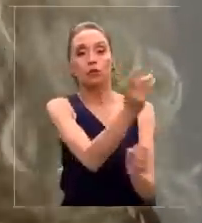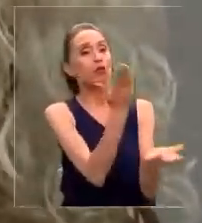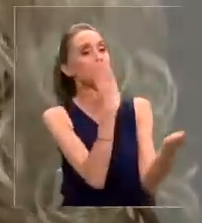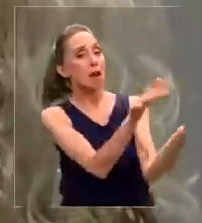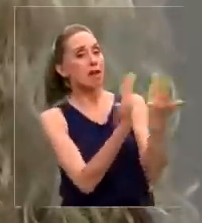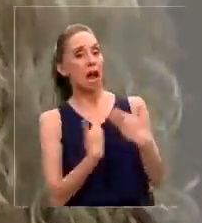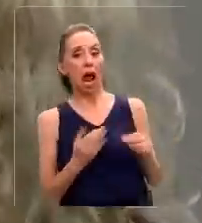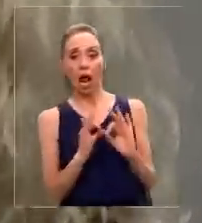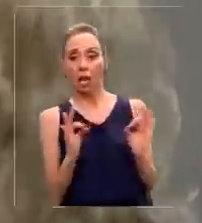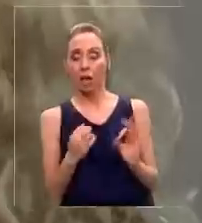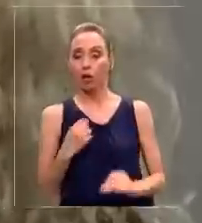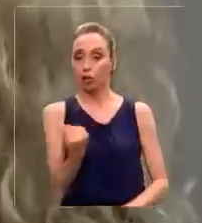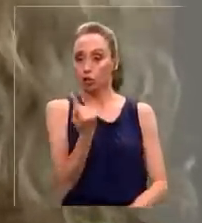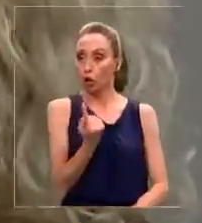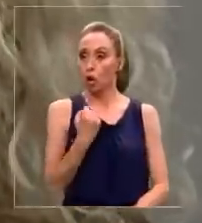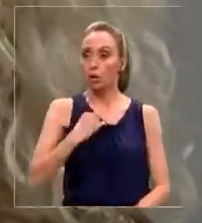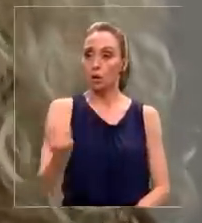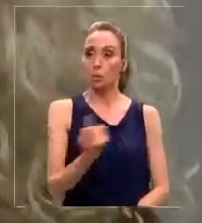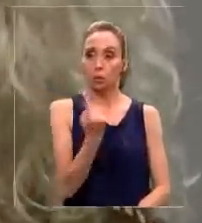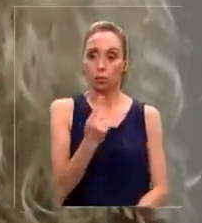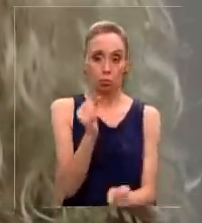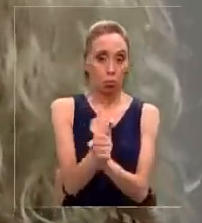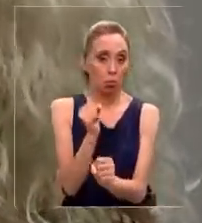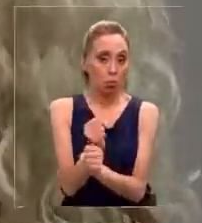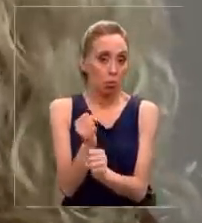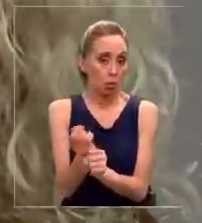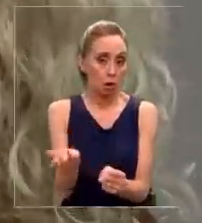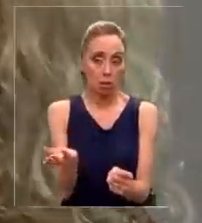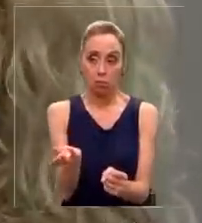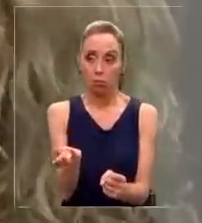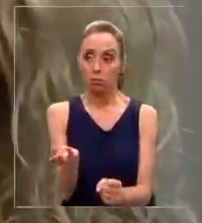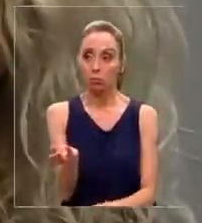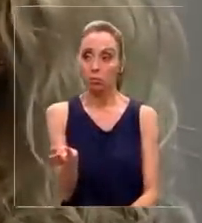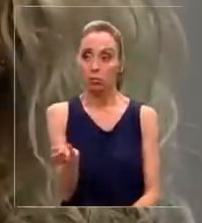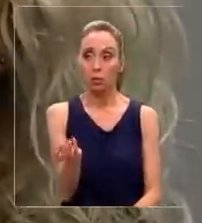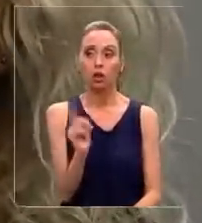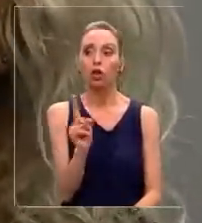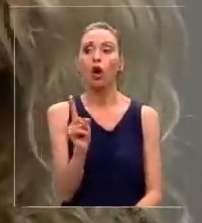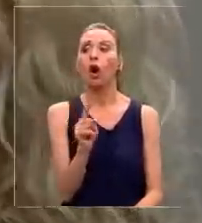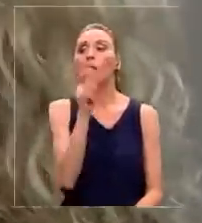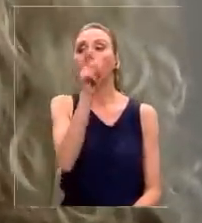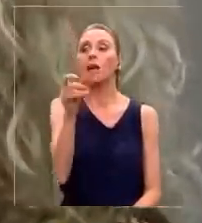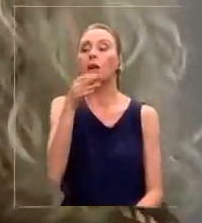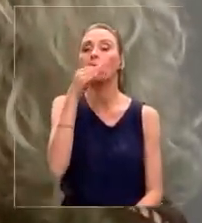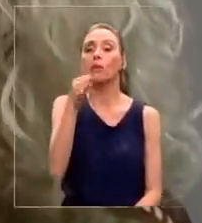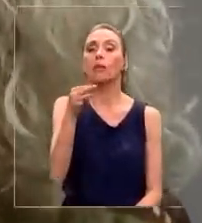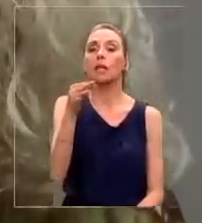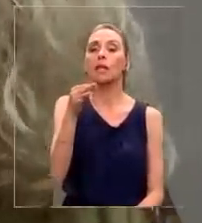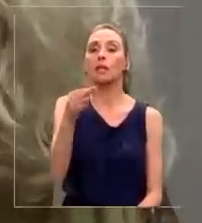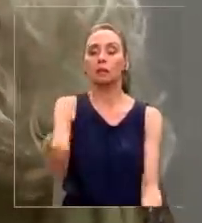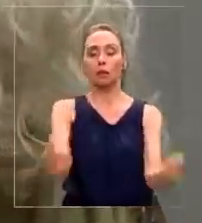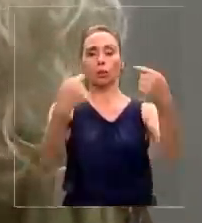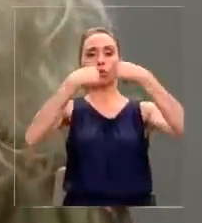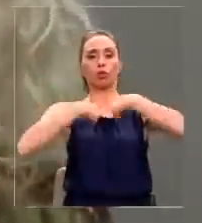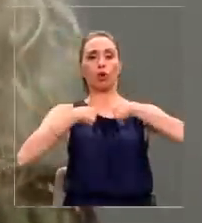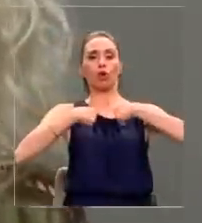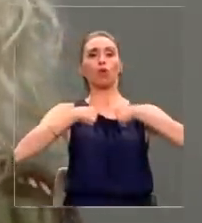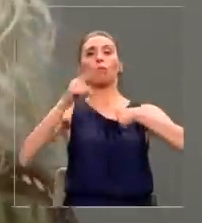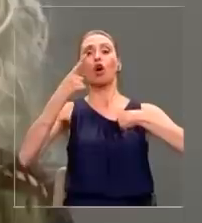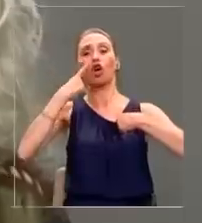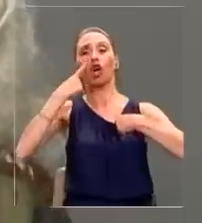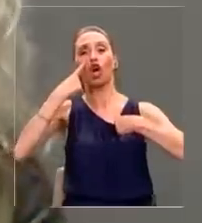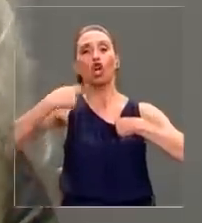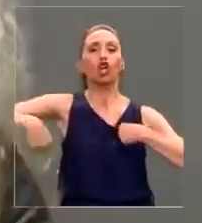nada, sola, siempre sola. Entonces dime, no es así como que lleguen ahora y descansen todos conmigo porque soy